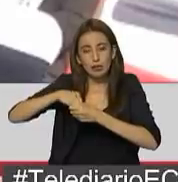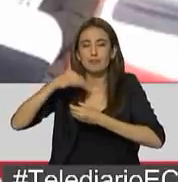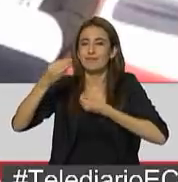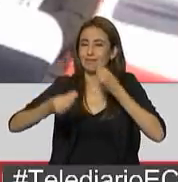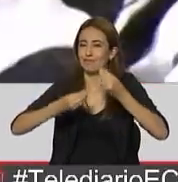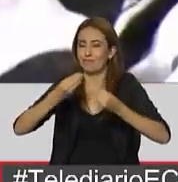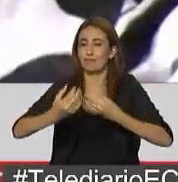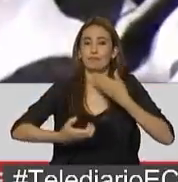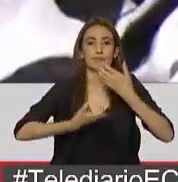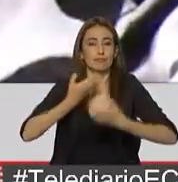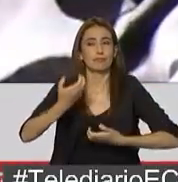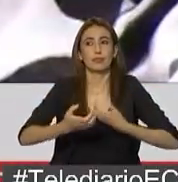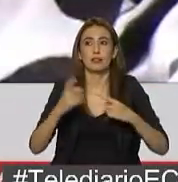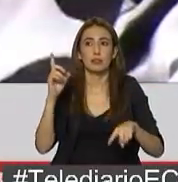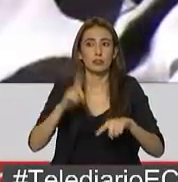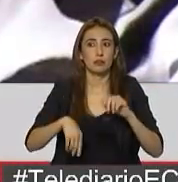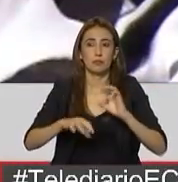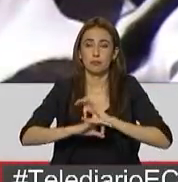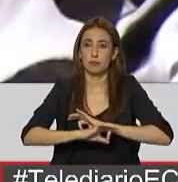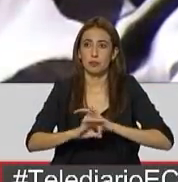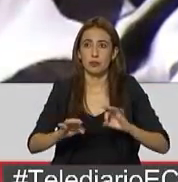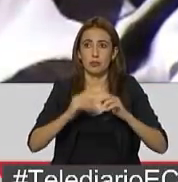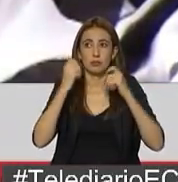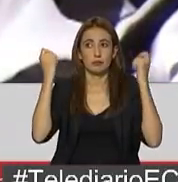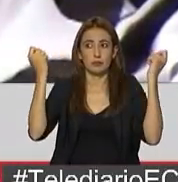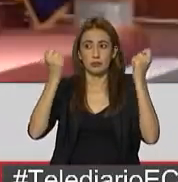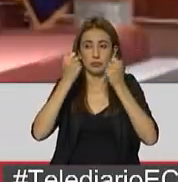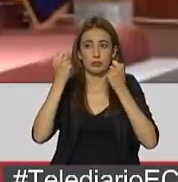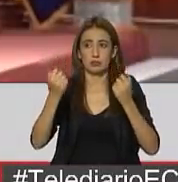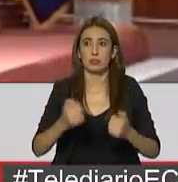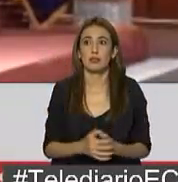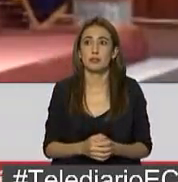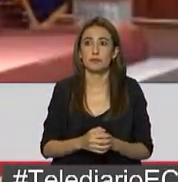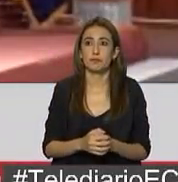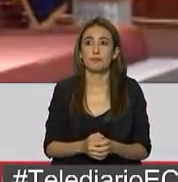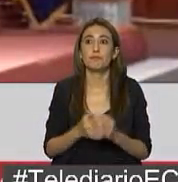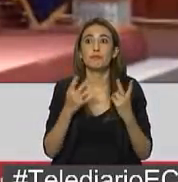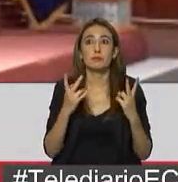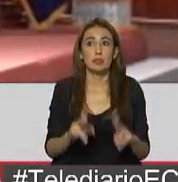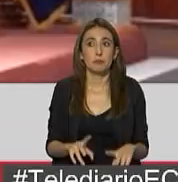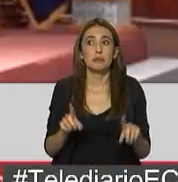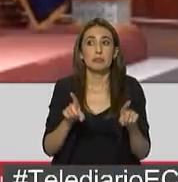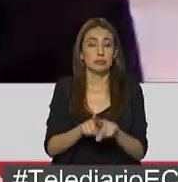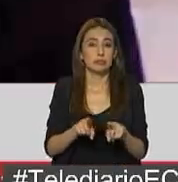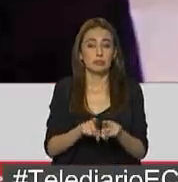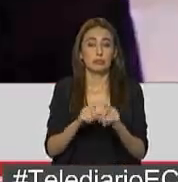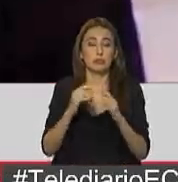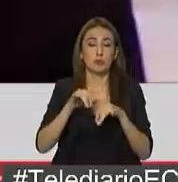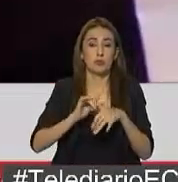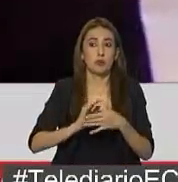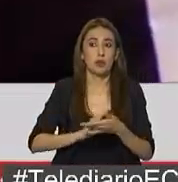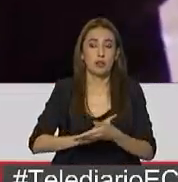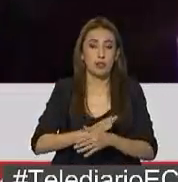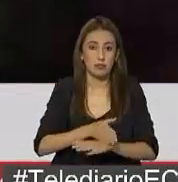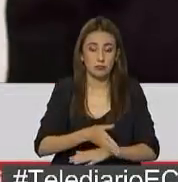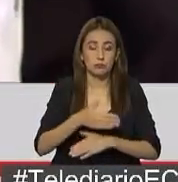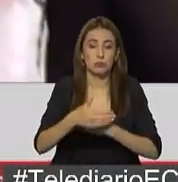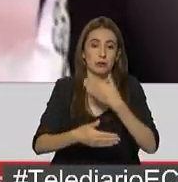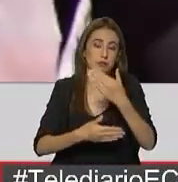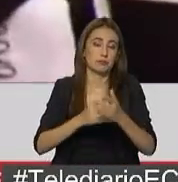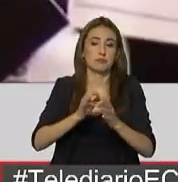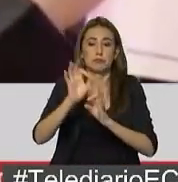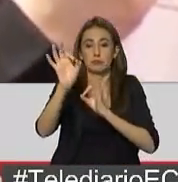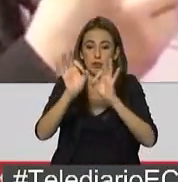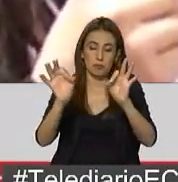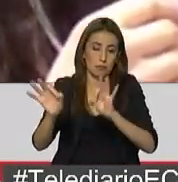pero lamentablemente no podemos hacerlo de manera presencial por el momento. Más adelante, en función de lo que suceda con la pandemia, en